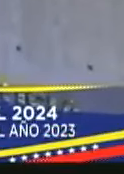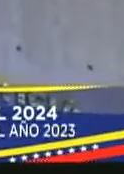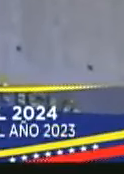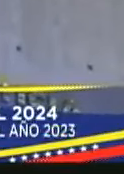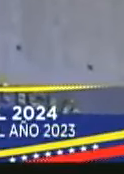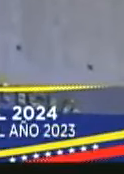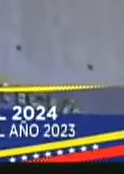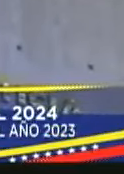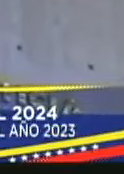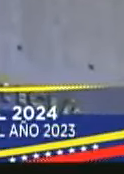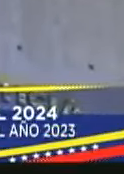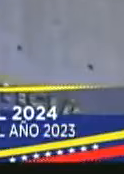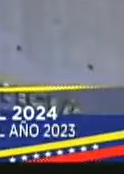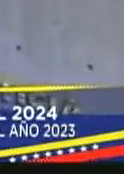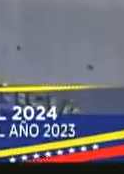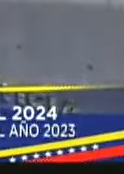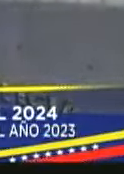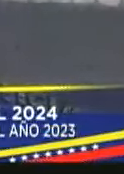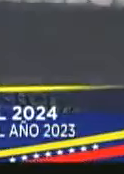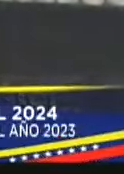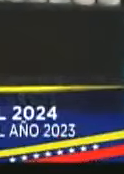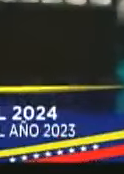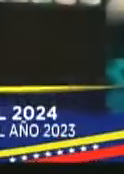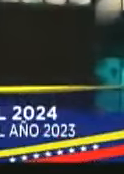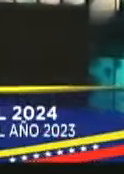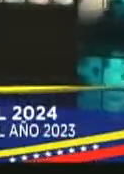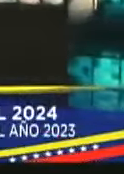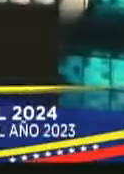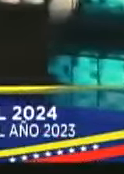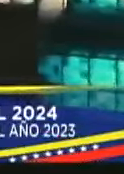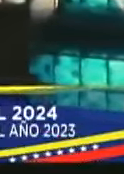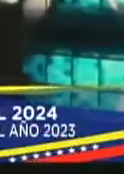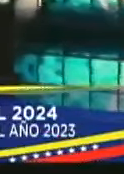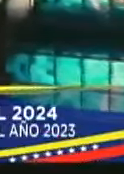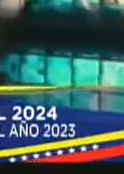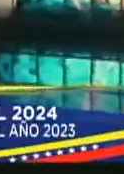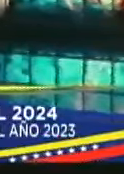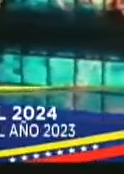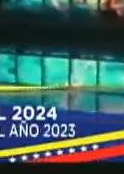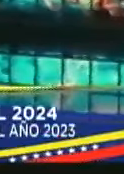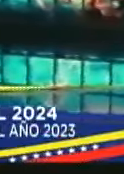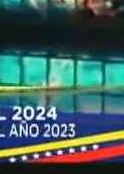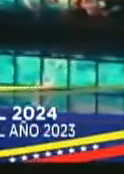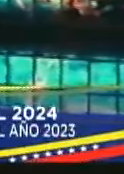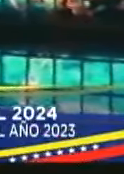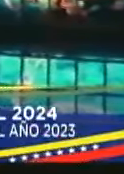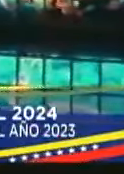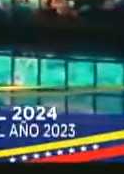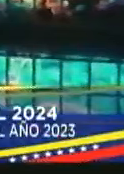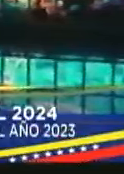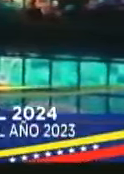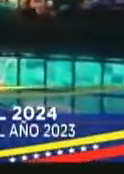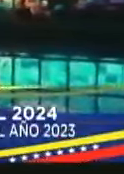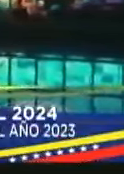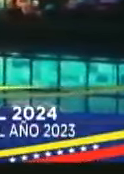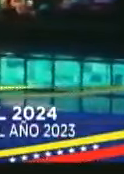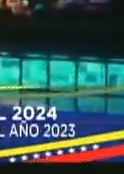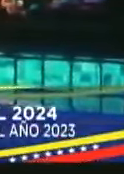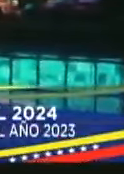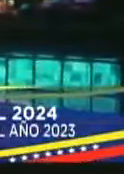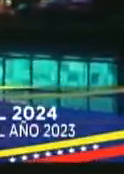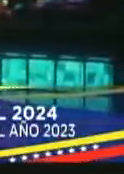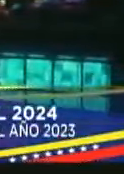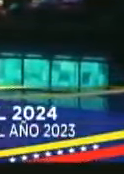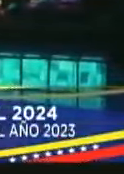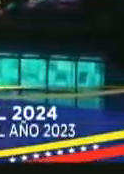459.959 para el año 2023. Lo decía también que debido al incremento de los índices